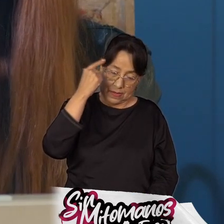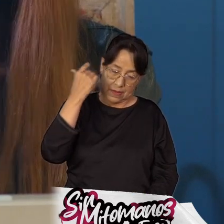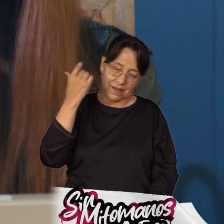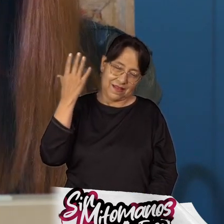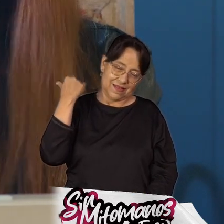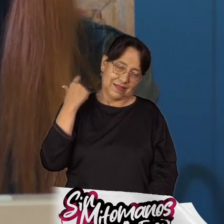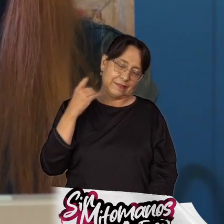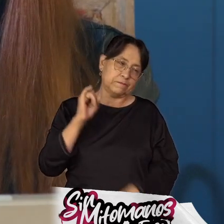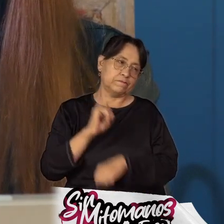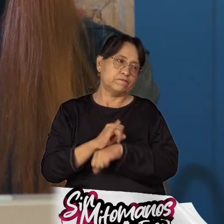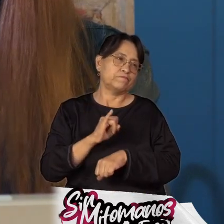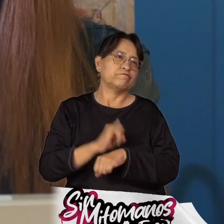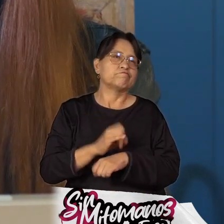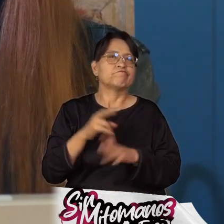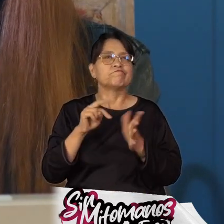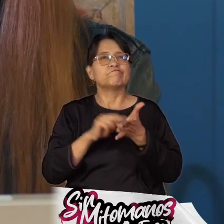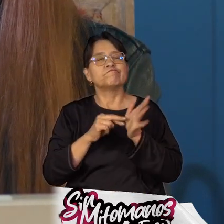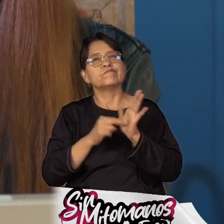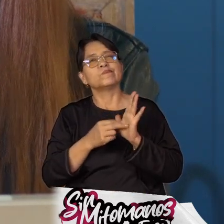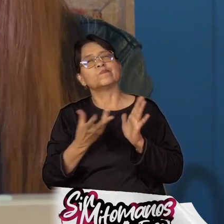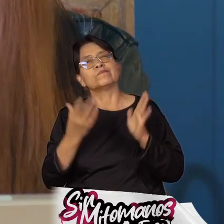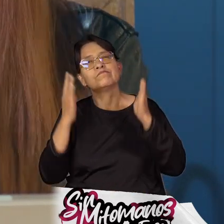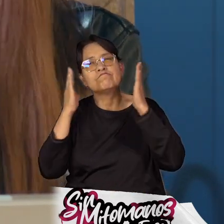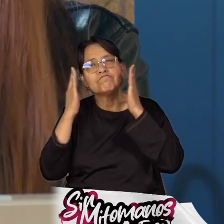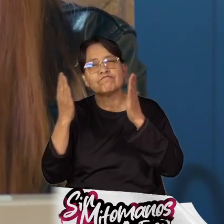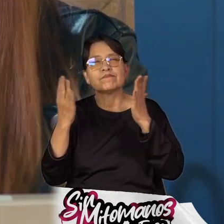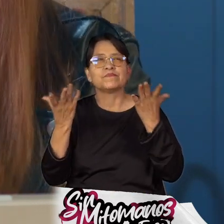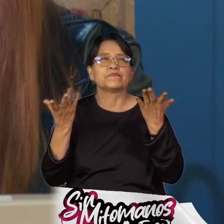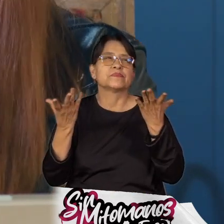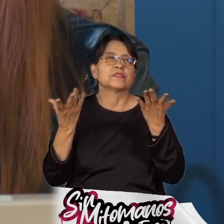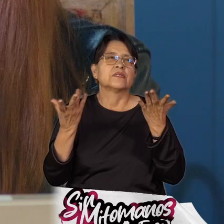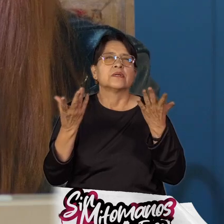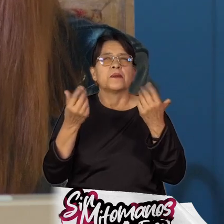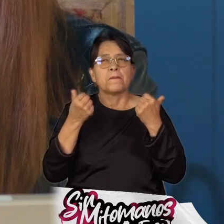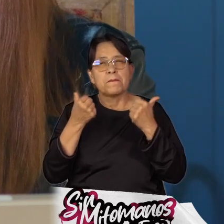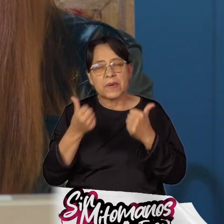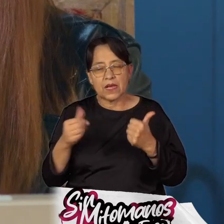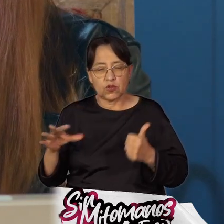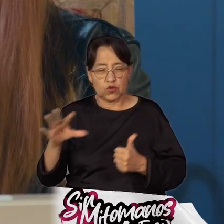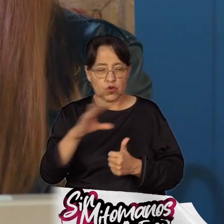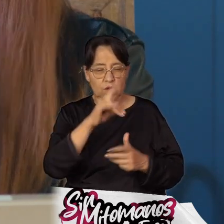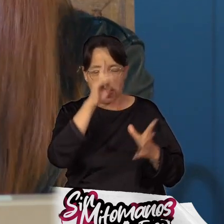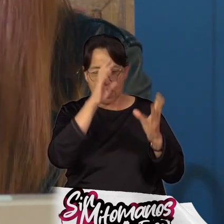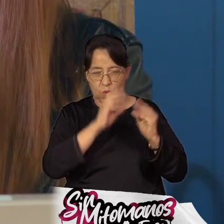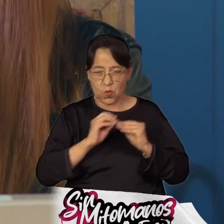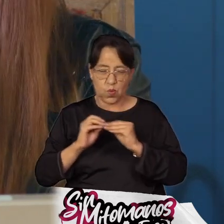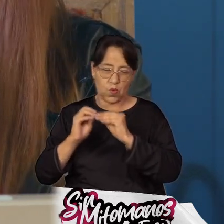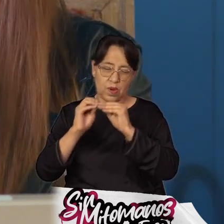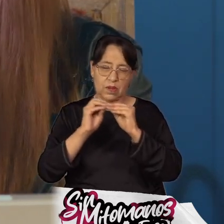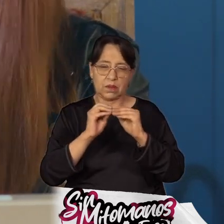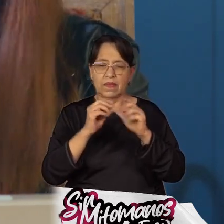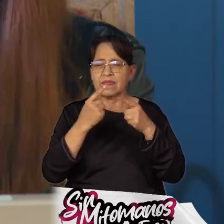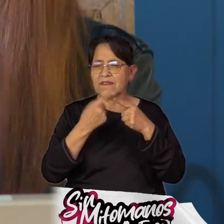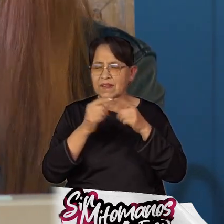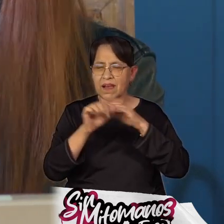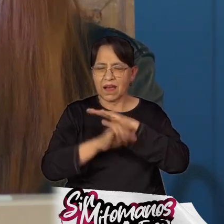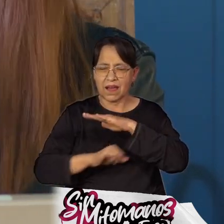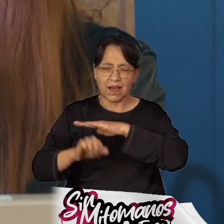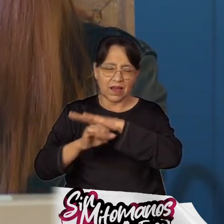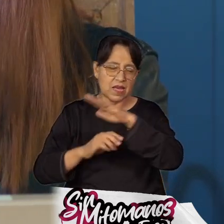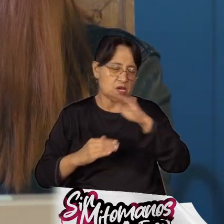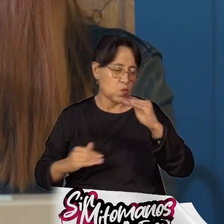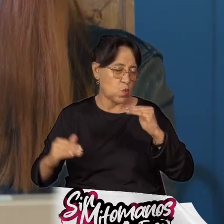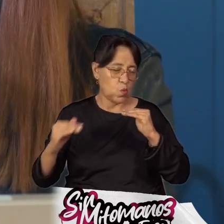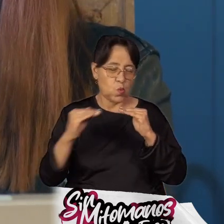en lo que vemos de la iglesia primitiva, no era solamente en lo que nos enfocamos de tenían un bien común en todas las áreas de